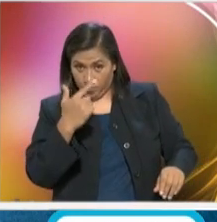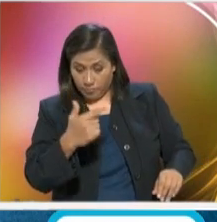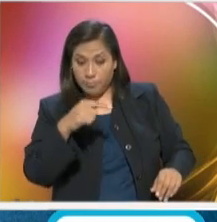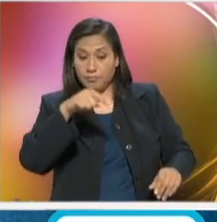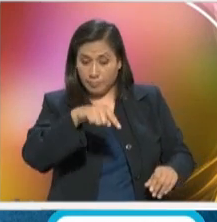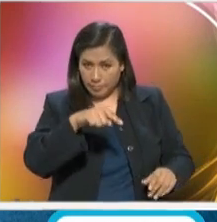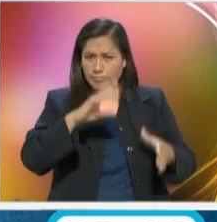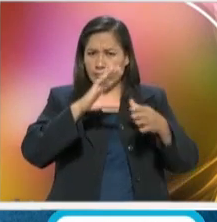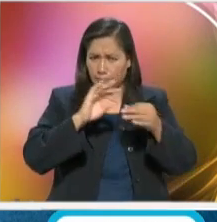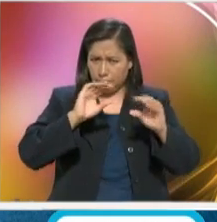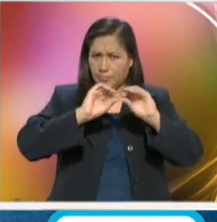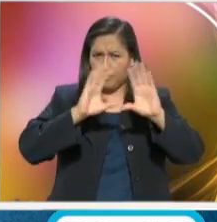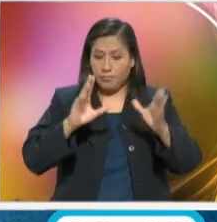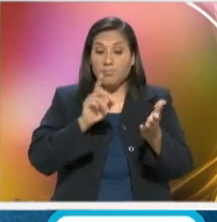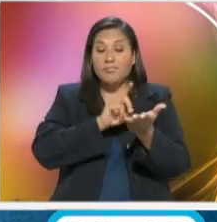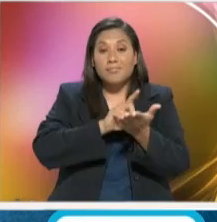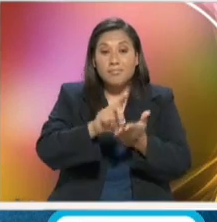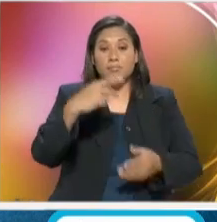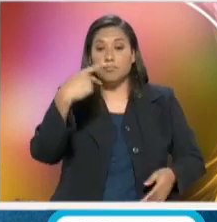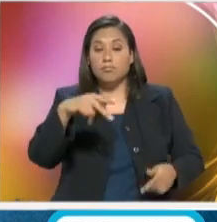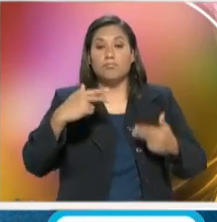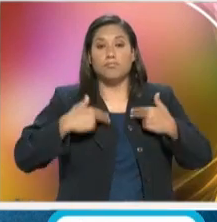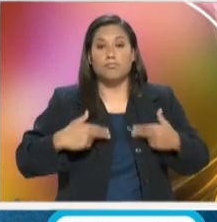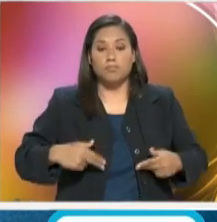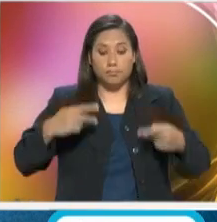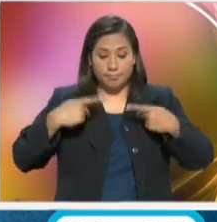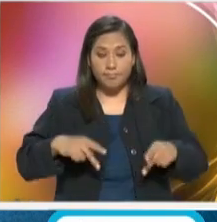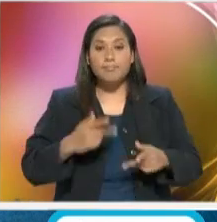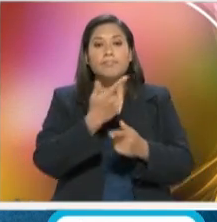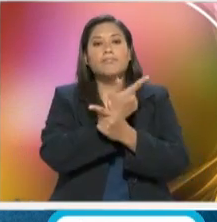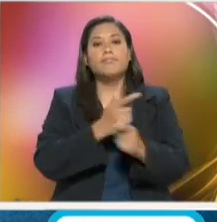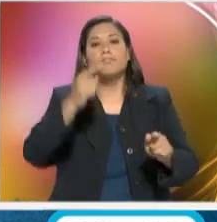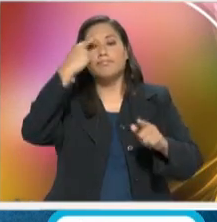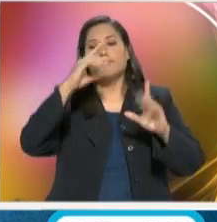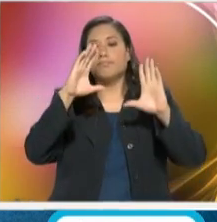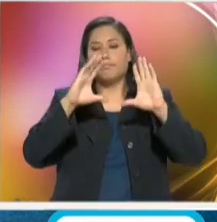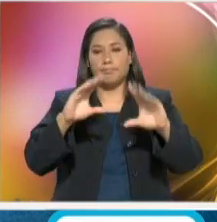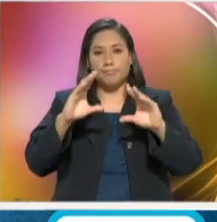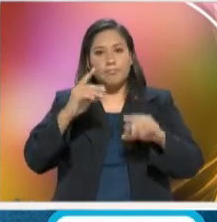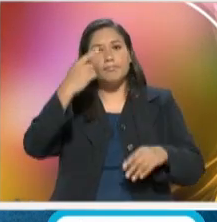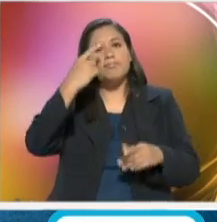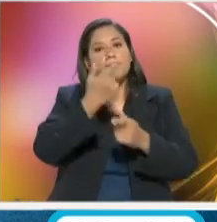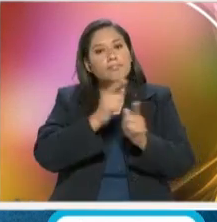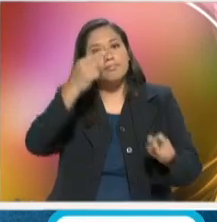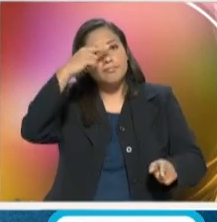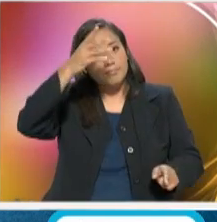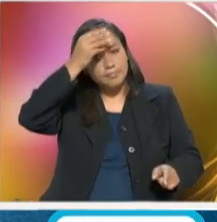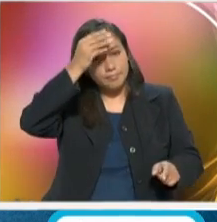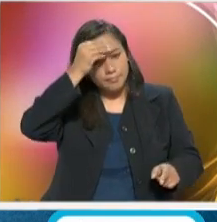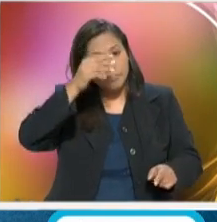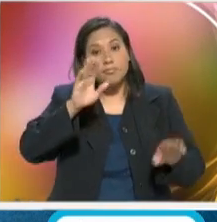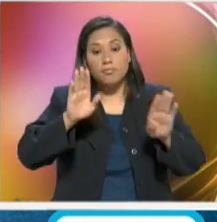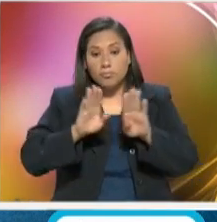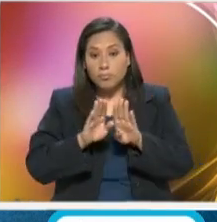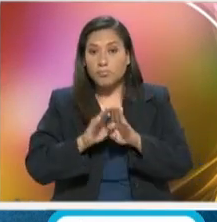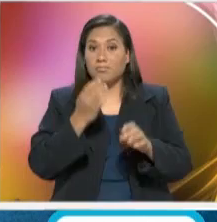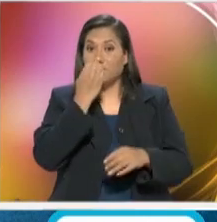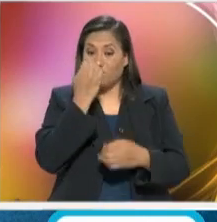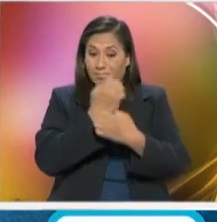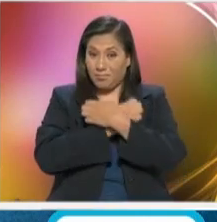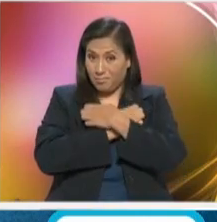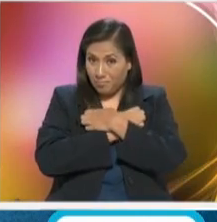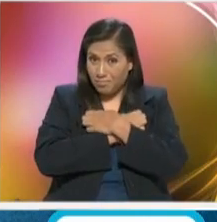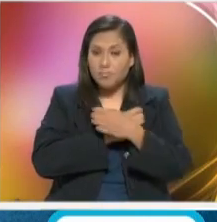habla implícitamente dentro de los derechos del hombre a la libertad de enseñanza. Es que es el bien colectivo, ¿no? A través de Así la es. educación Así es. se